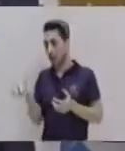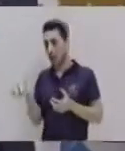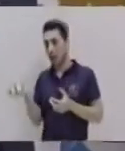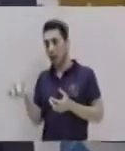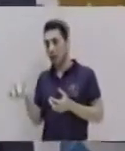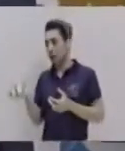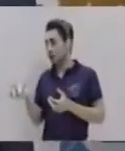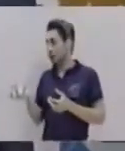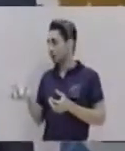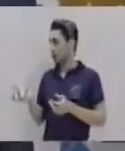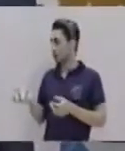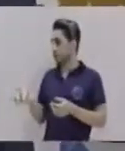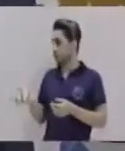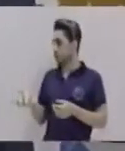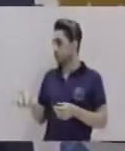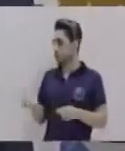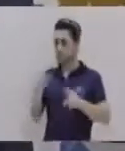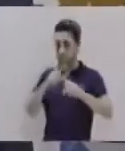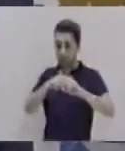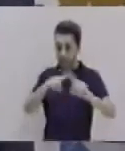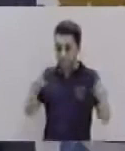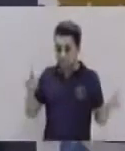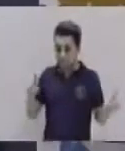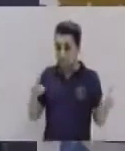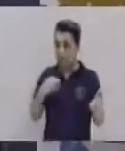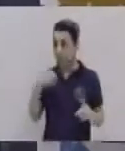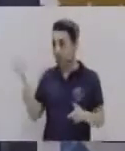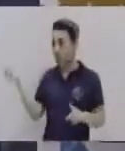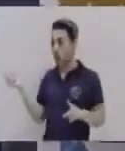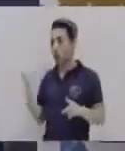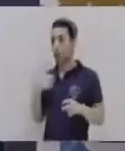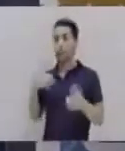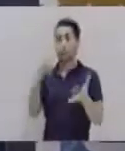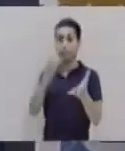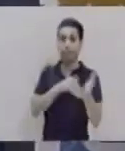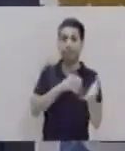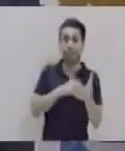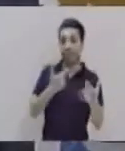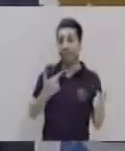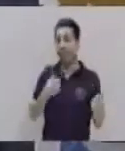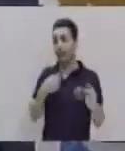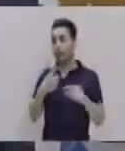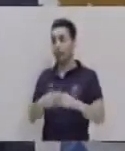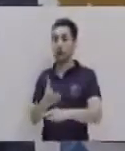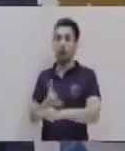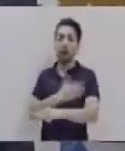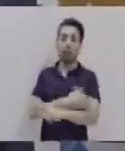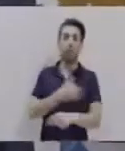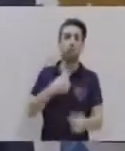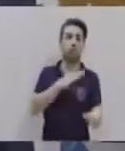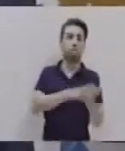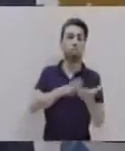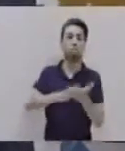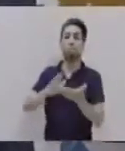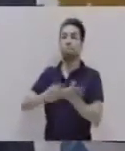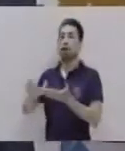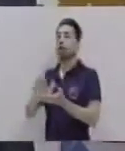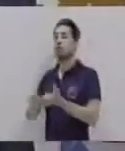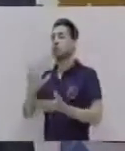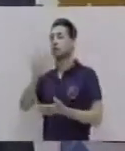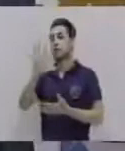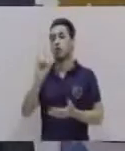Sin embargo, para poder vender las manzanas gasté 50,000. Ok, este es